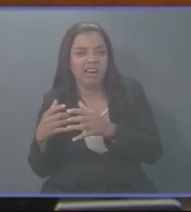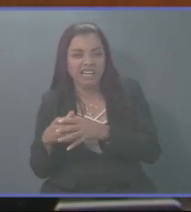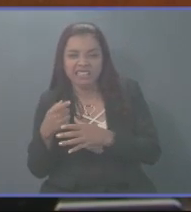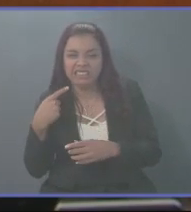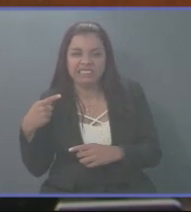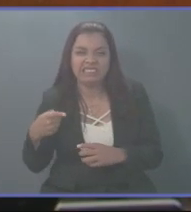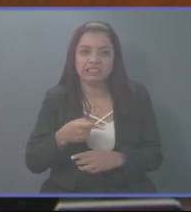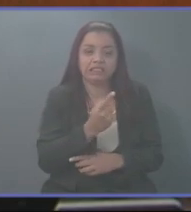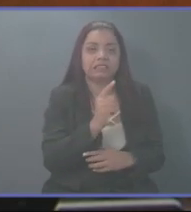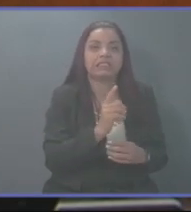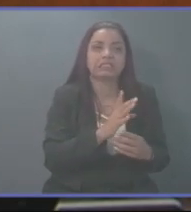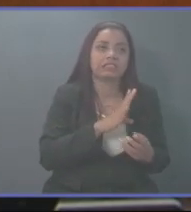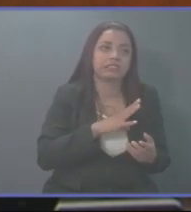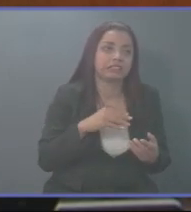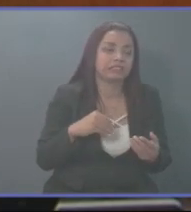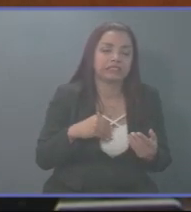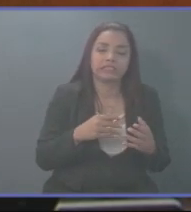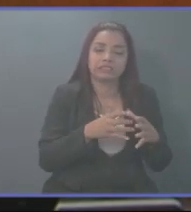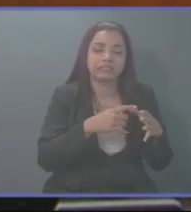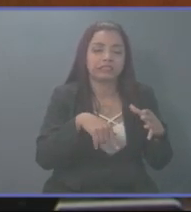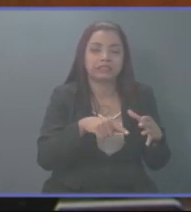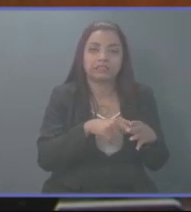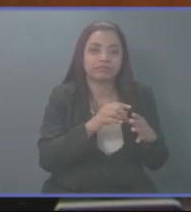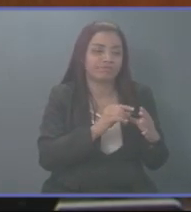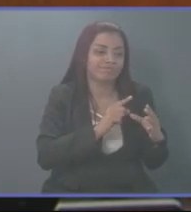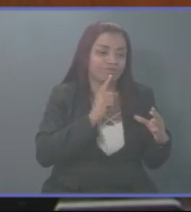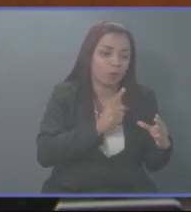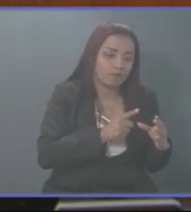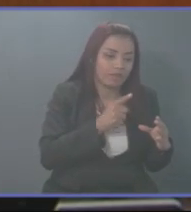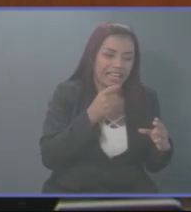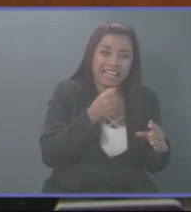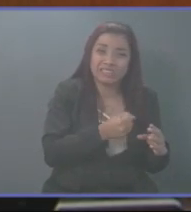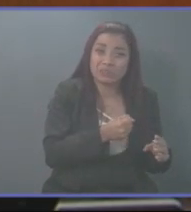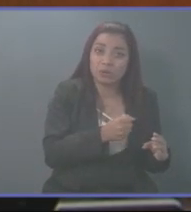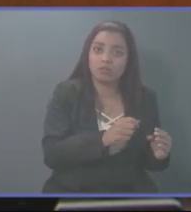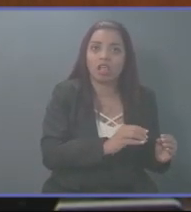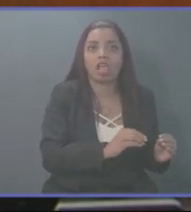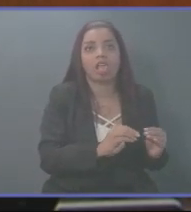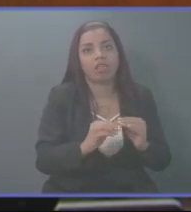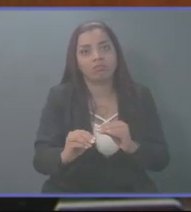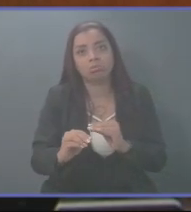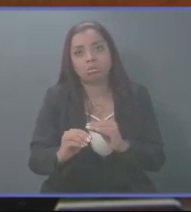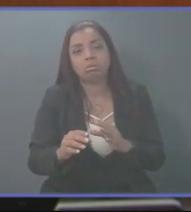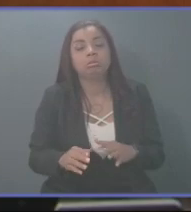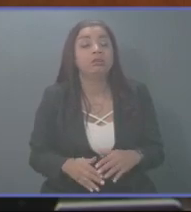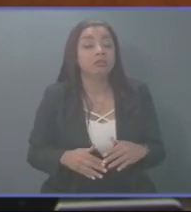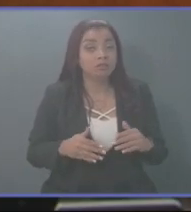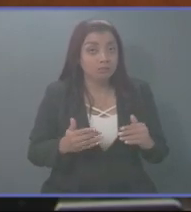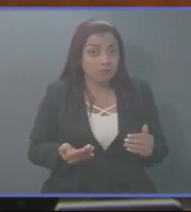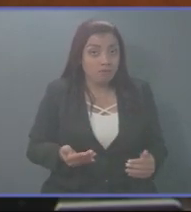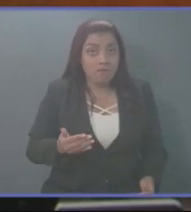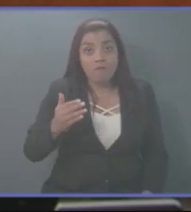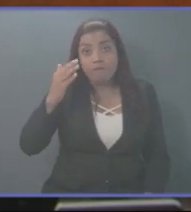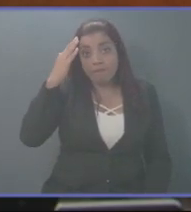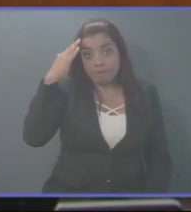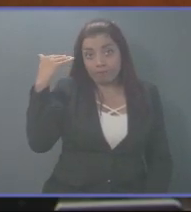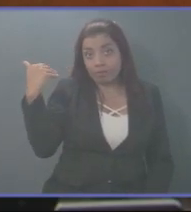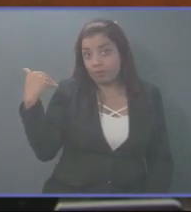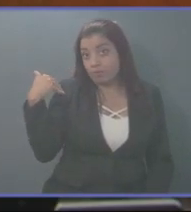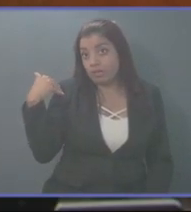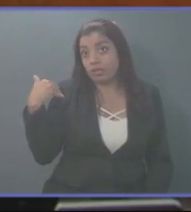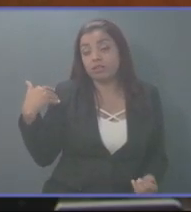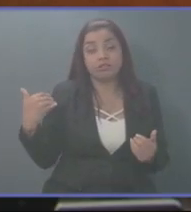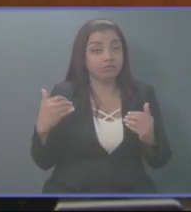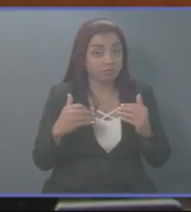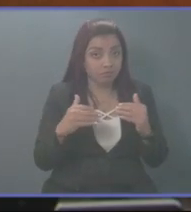mayor probabilidad de verse obligados a desplazarse internamente. Las mujeres, como en el total de la población